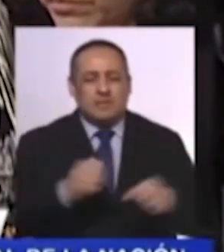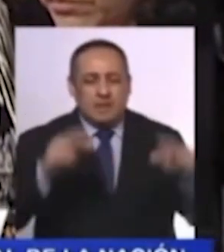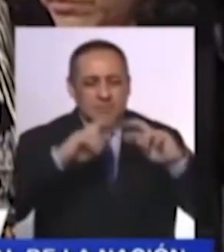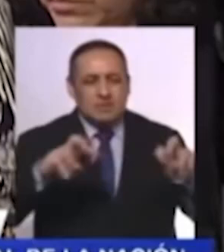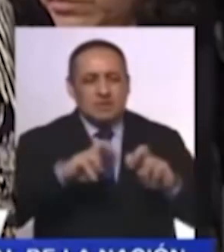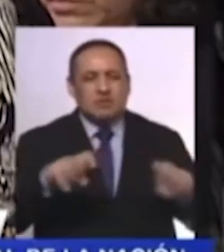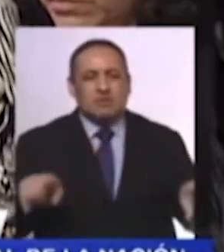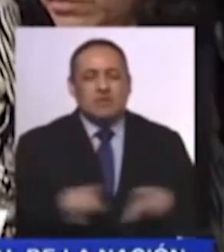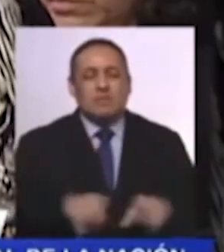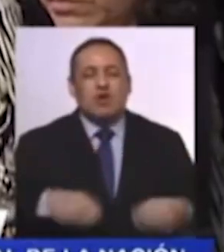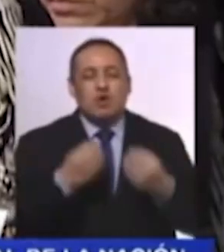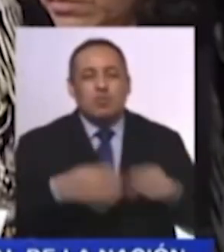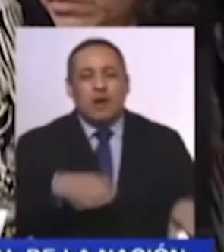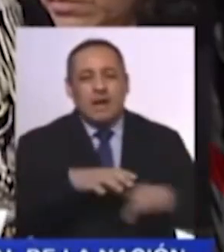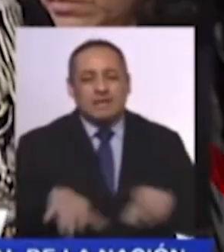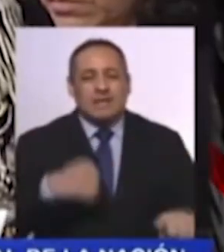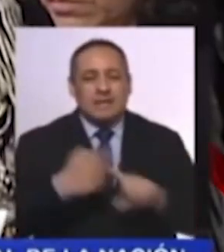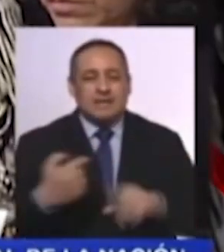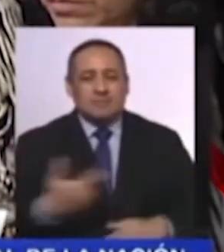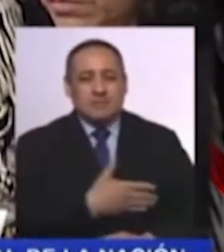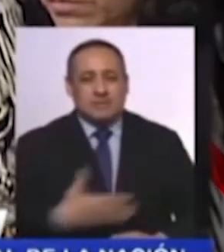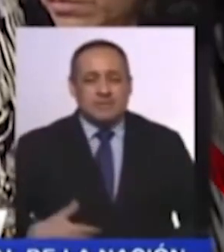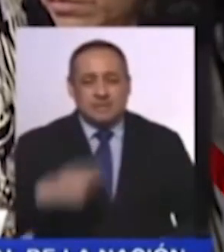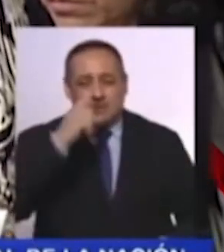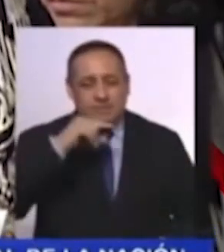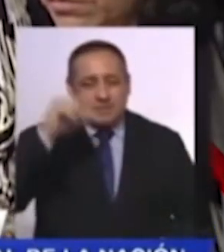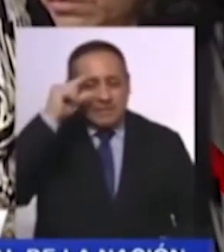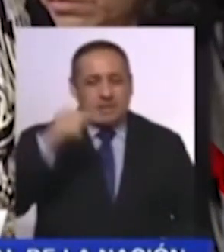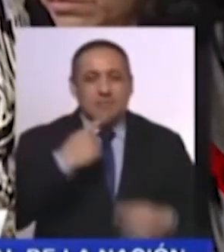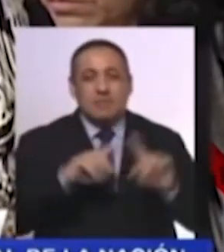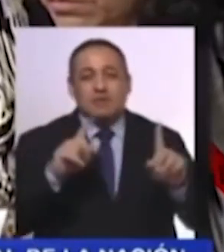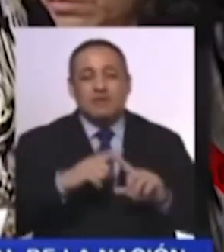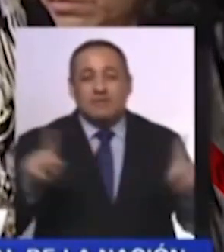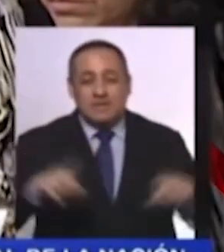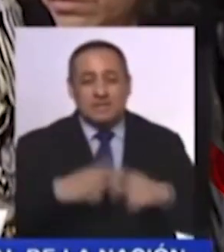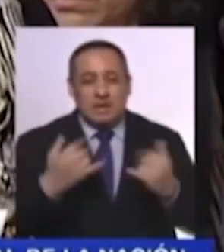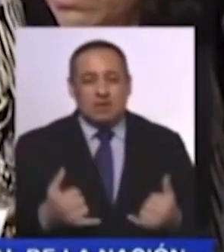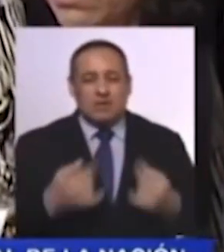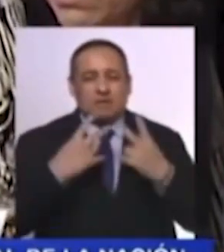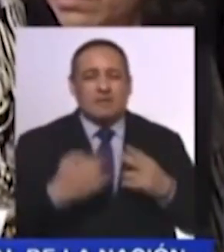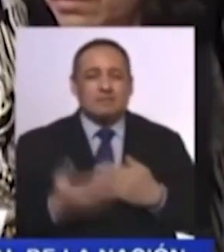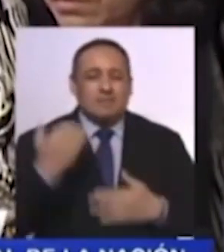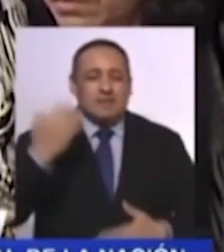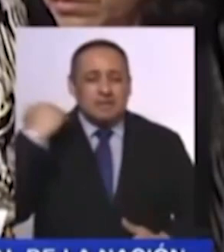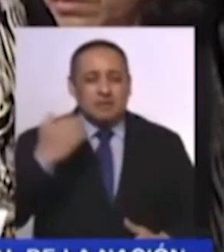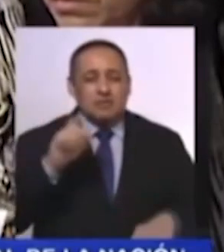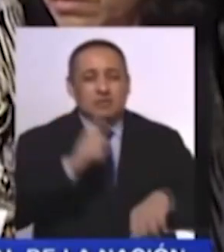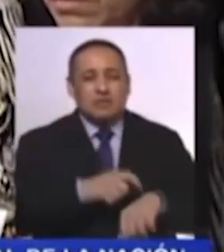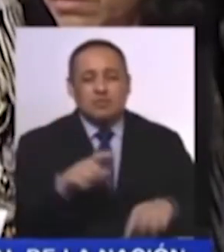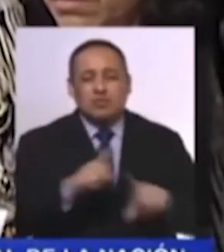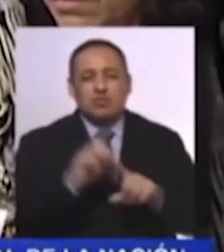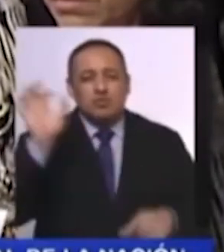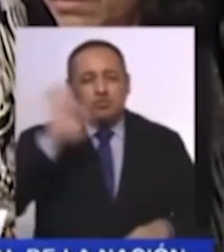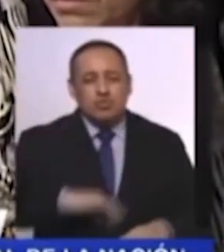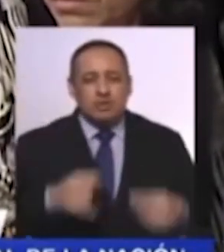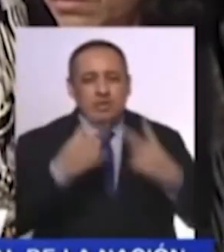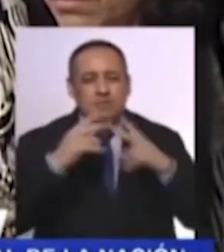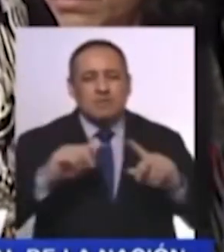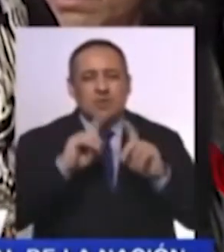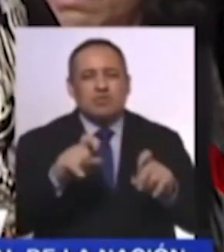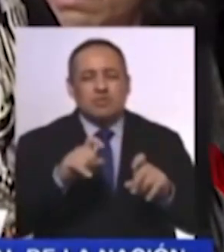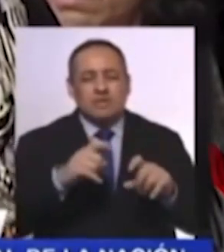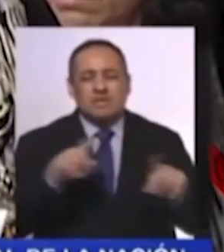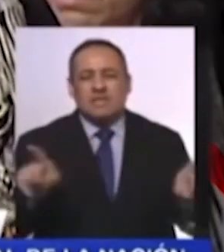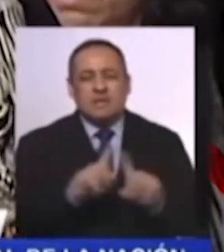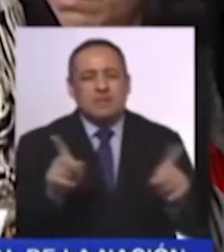investigación, tal como lo hiciera con el expresidente Vizcarra. Pero a diferencia de ahora, en esa oportunidad, nunca fui objeto de cuestionamiento